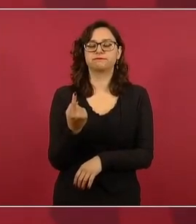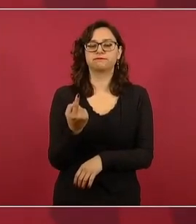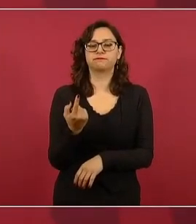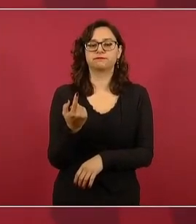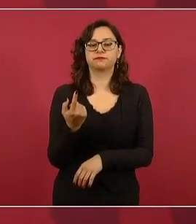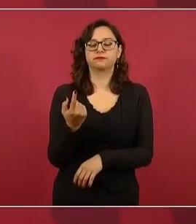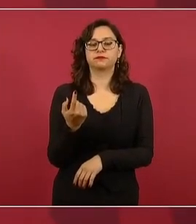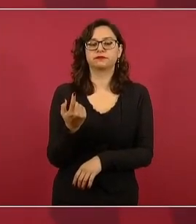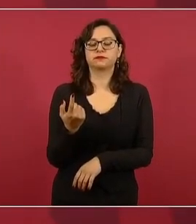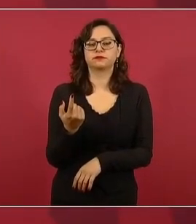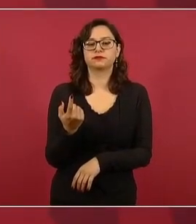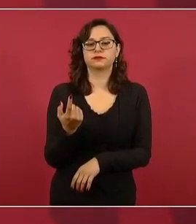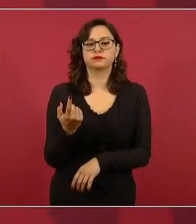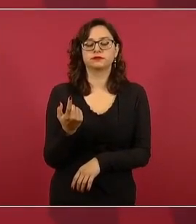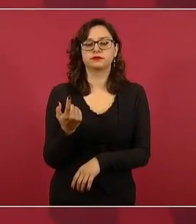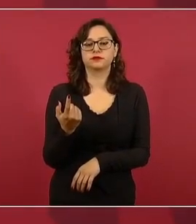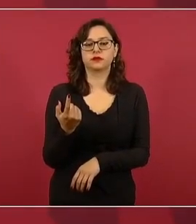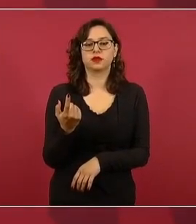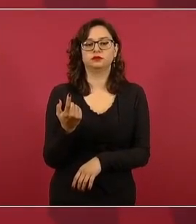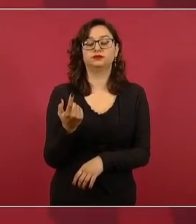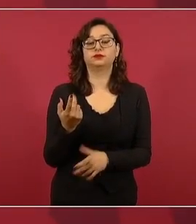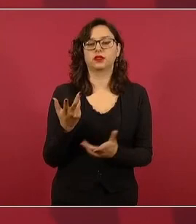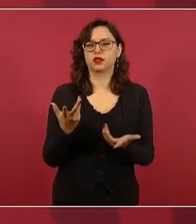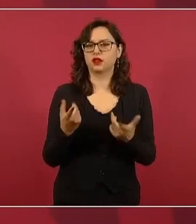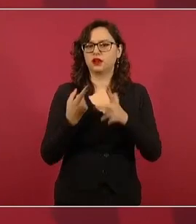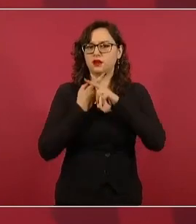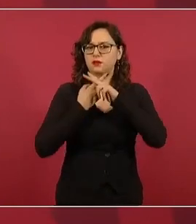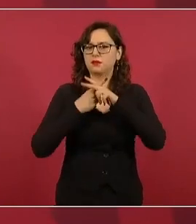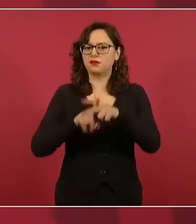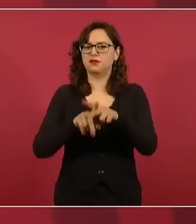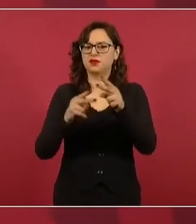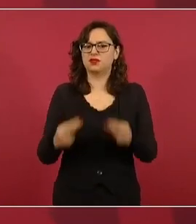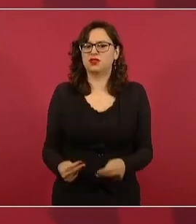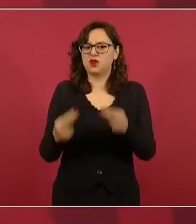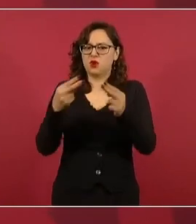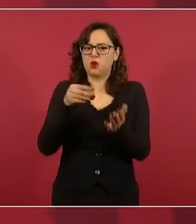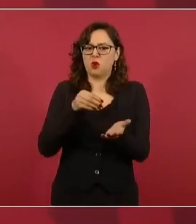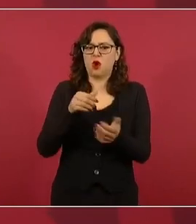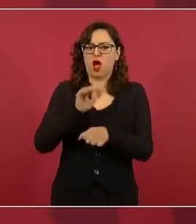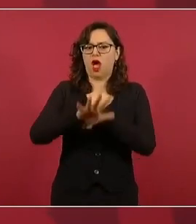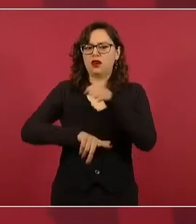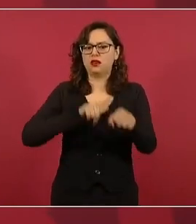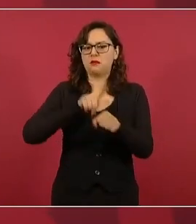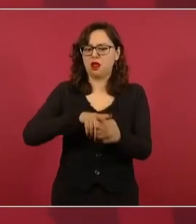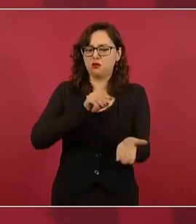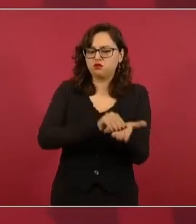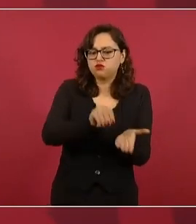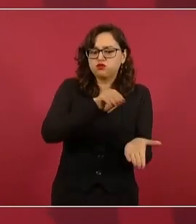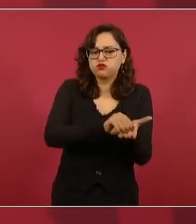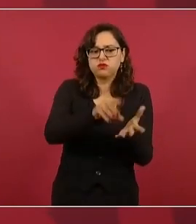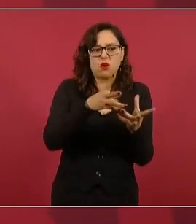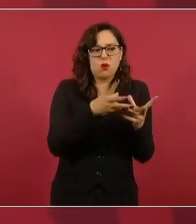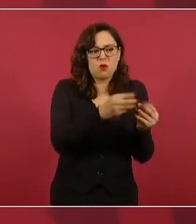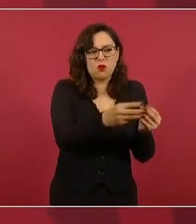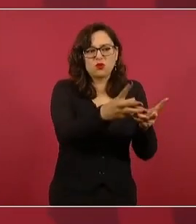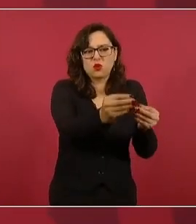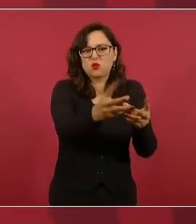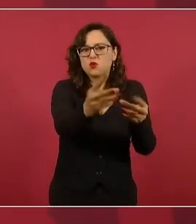lo de las granjas de cerdos, la porcicultura en